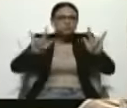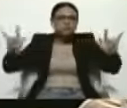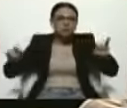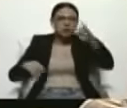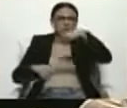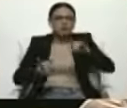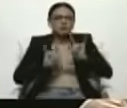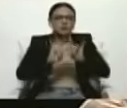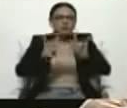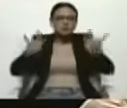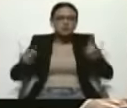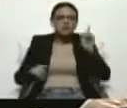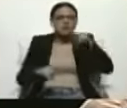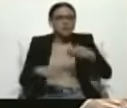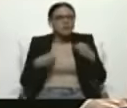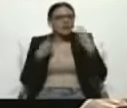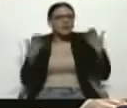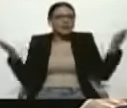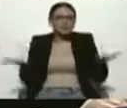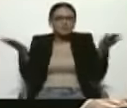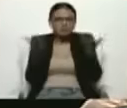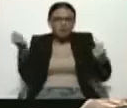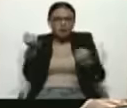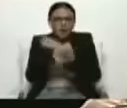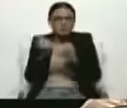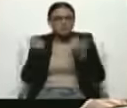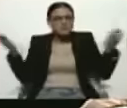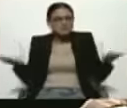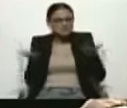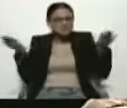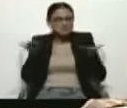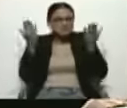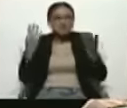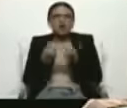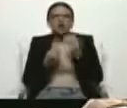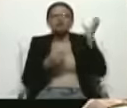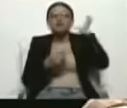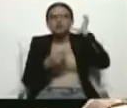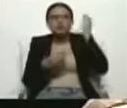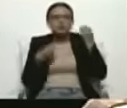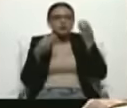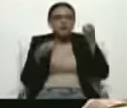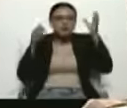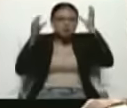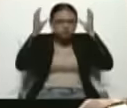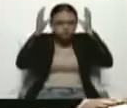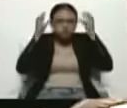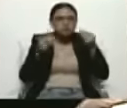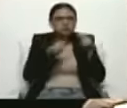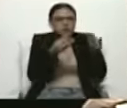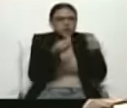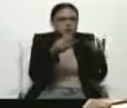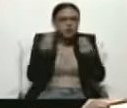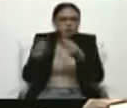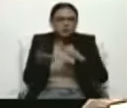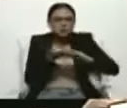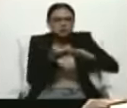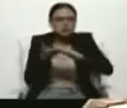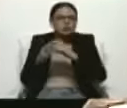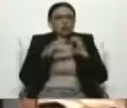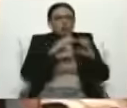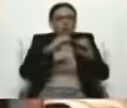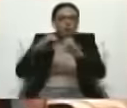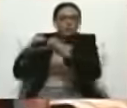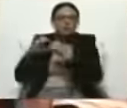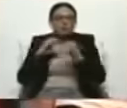fuerza combativa, con alegría, con conciencia. que